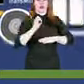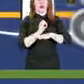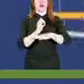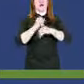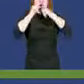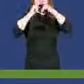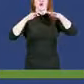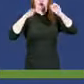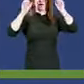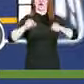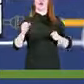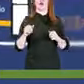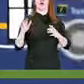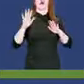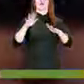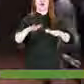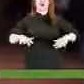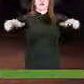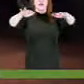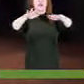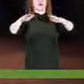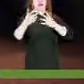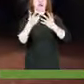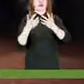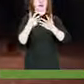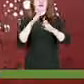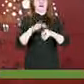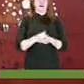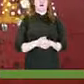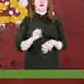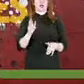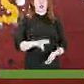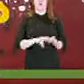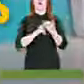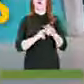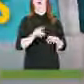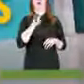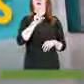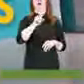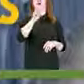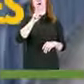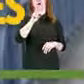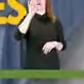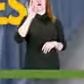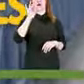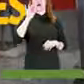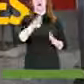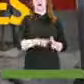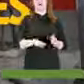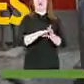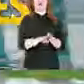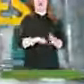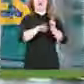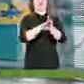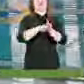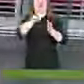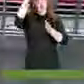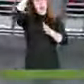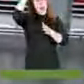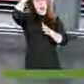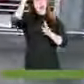la cobertura del sistema. Se logró la recuperación de 123 estaciones y portales de los